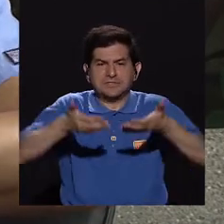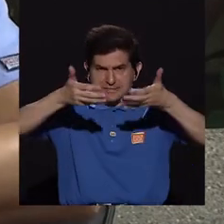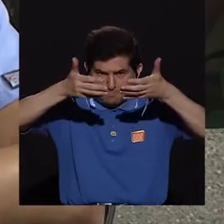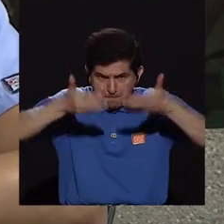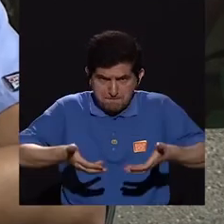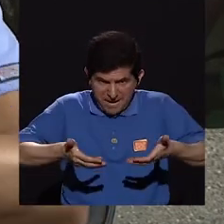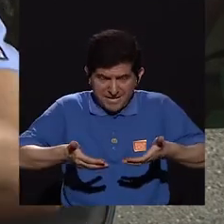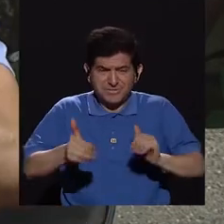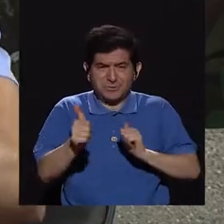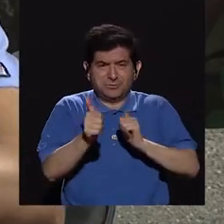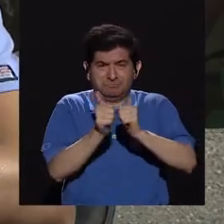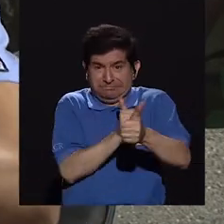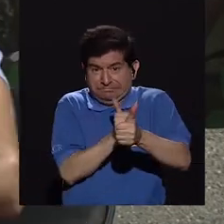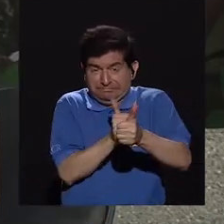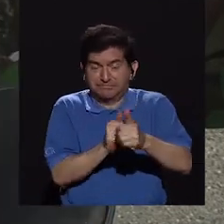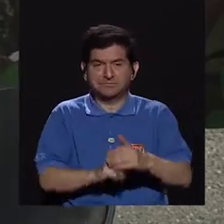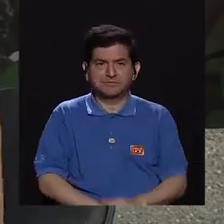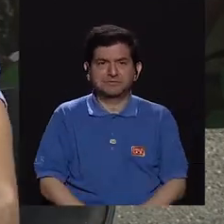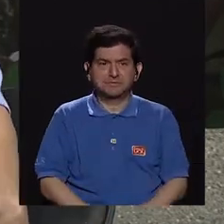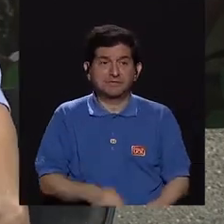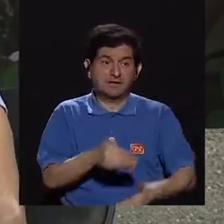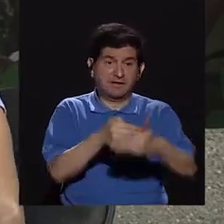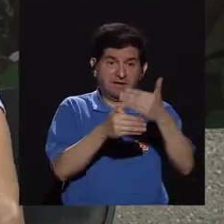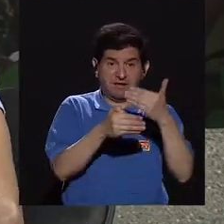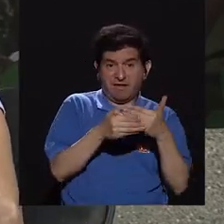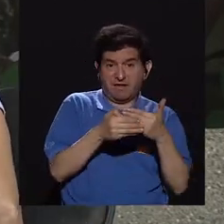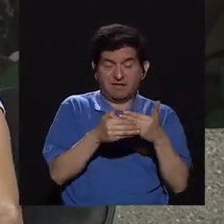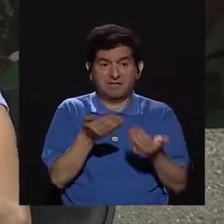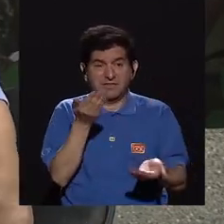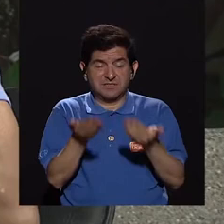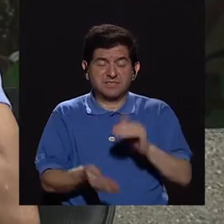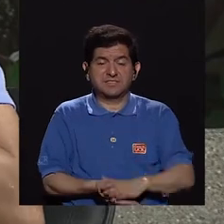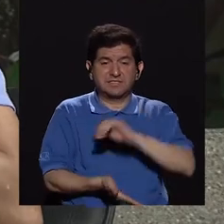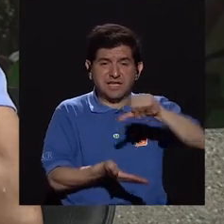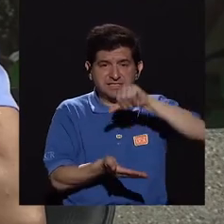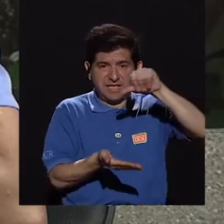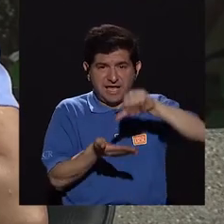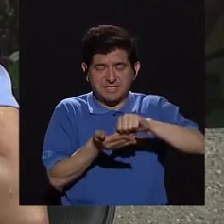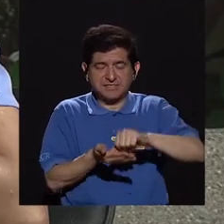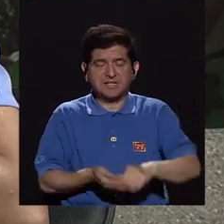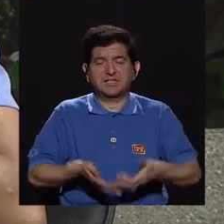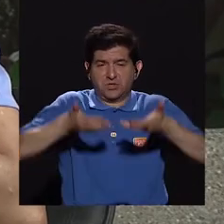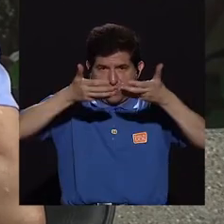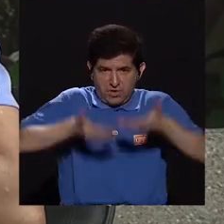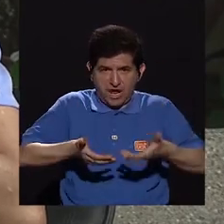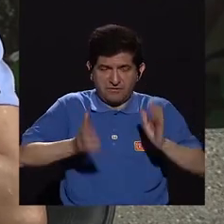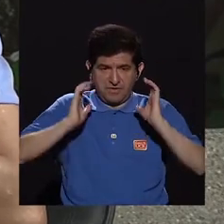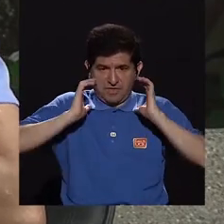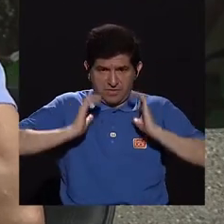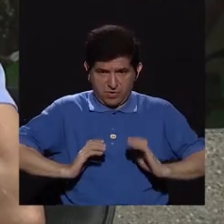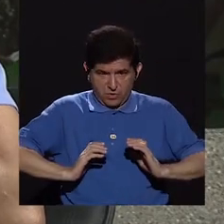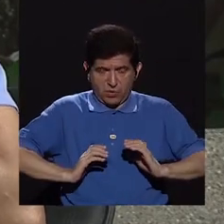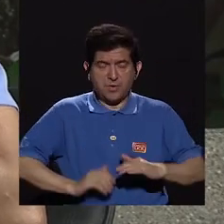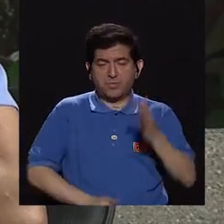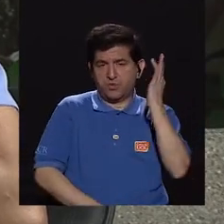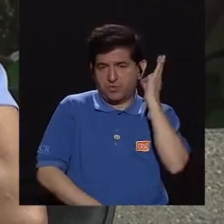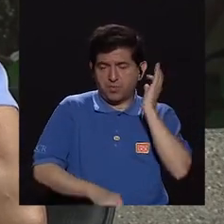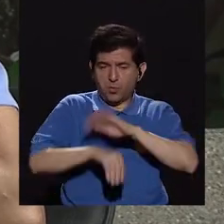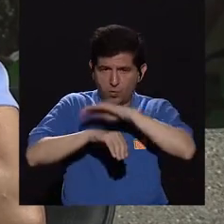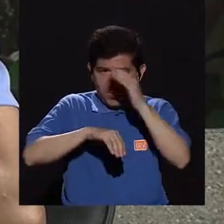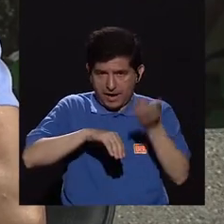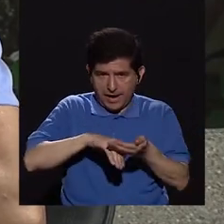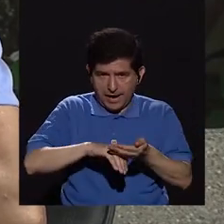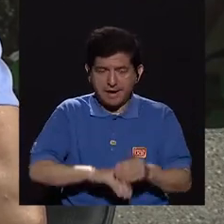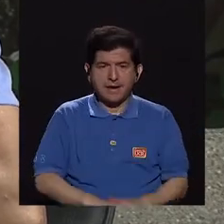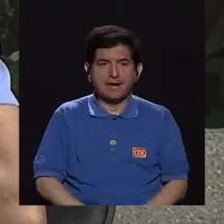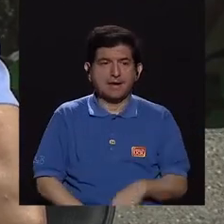de peso, el exceso de peso anteriormente hace que el centro de gravedad de nuestro cuerpo, o perdón, del cuerpo de las chicas